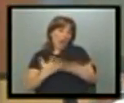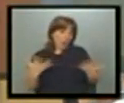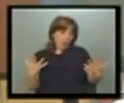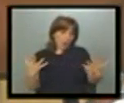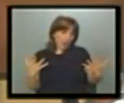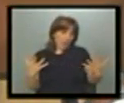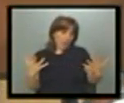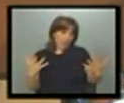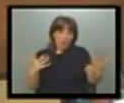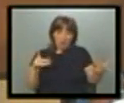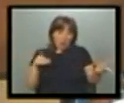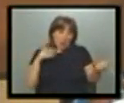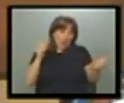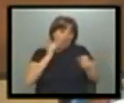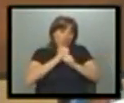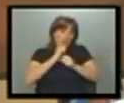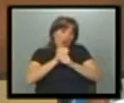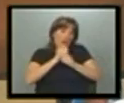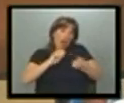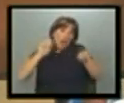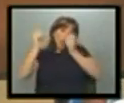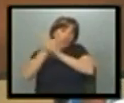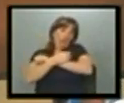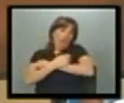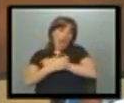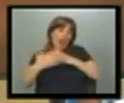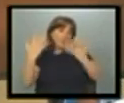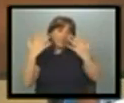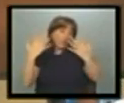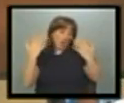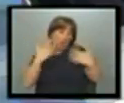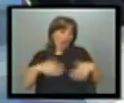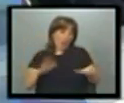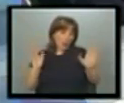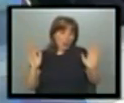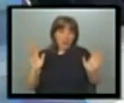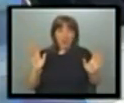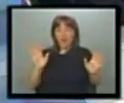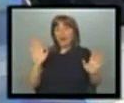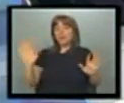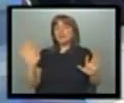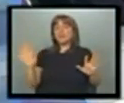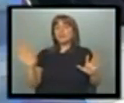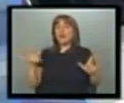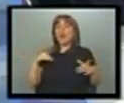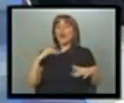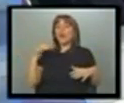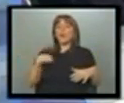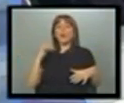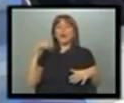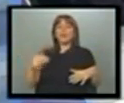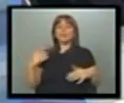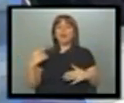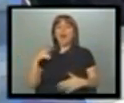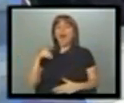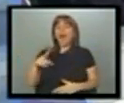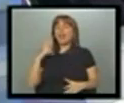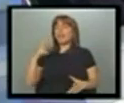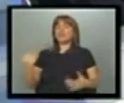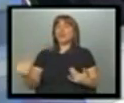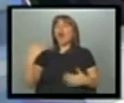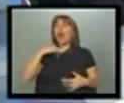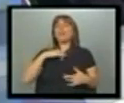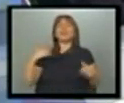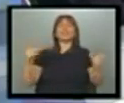vos tenías, bueno, renunciá. Ojo que, mira, incluso, no, pero él va más allá. Dice que le generó un problema muy grave, que tuvo que ir